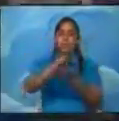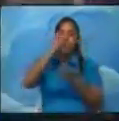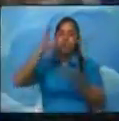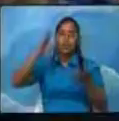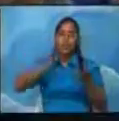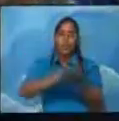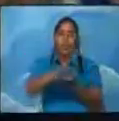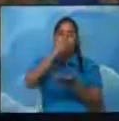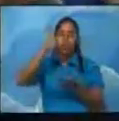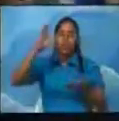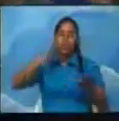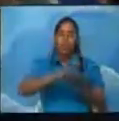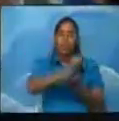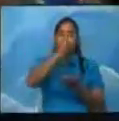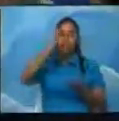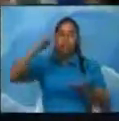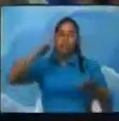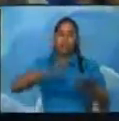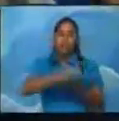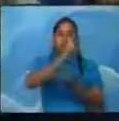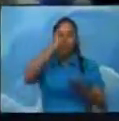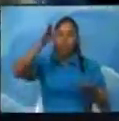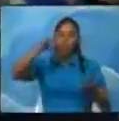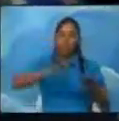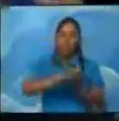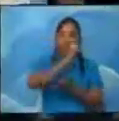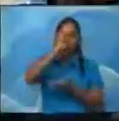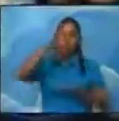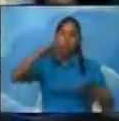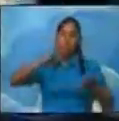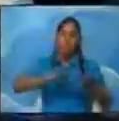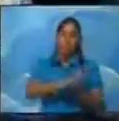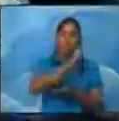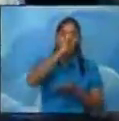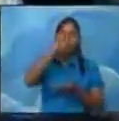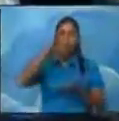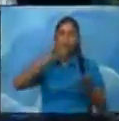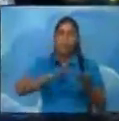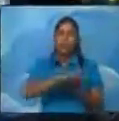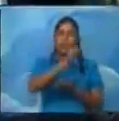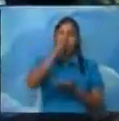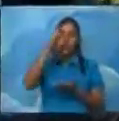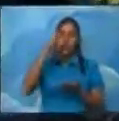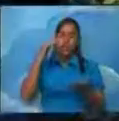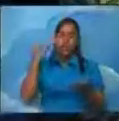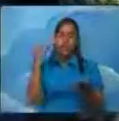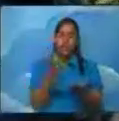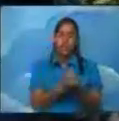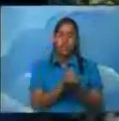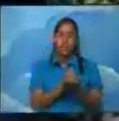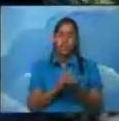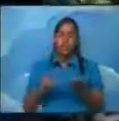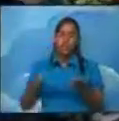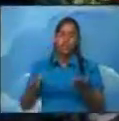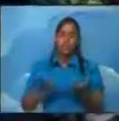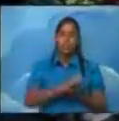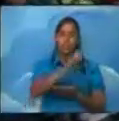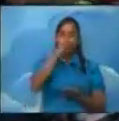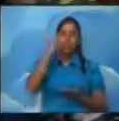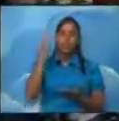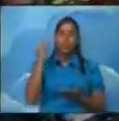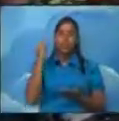¡Gloria a Dios! ¡Gloria a Dios! ¡Gloria a Dios! ¡Gloria a Dios! ¡Gloria a Dios! ¡Gloria a Dios! ¡Gloria a Dios! ¡Gloria a Dios! ¡Gloria a Dios! ¡Gloria a Dios! ¡Gloria a Dios!